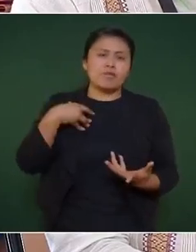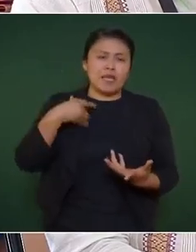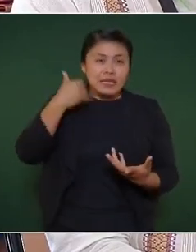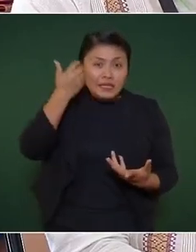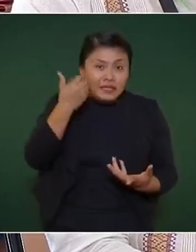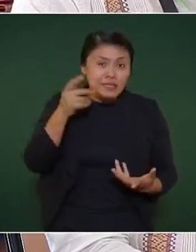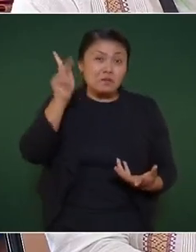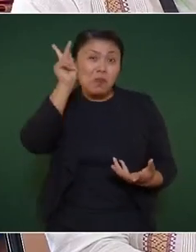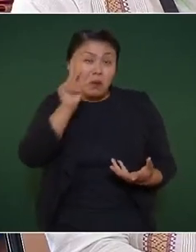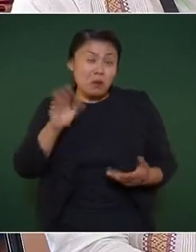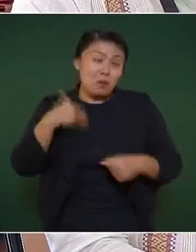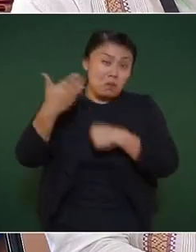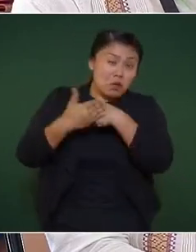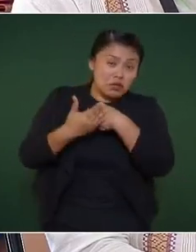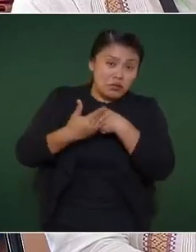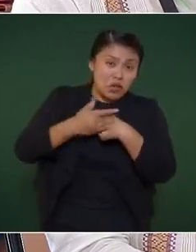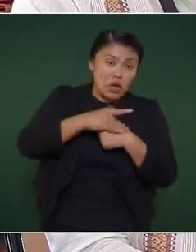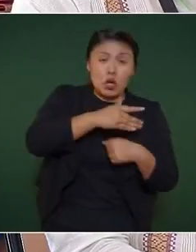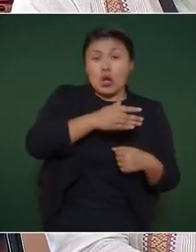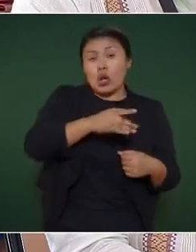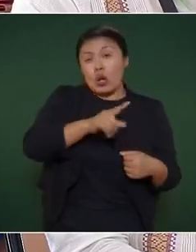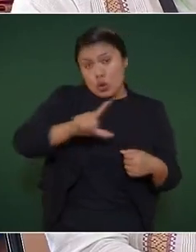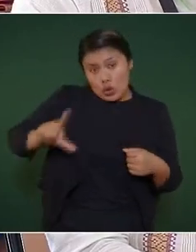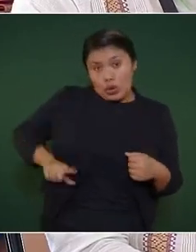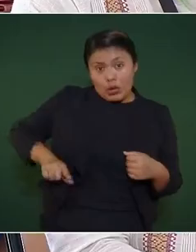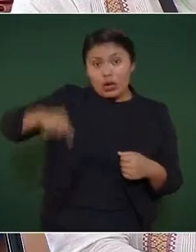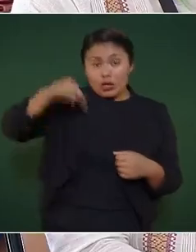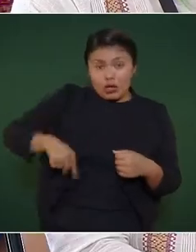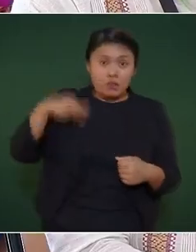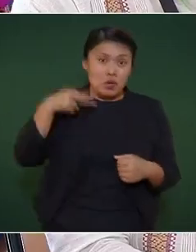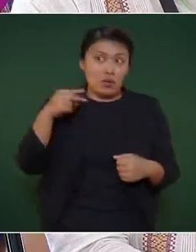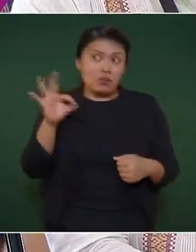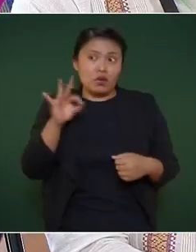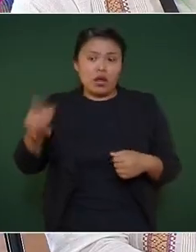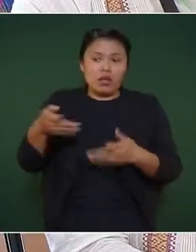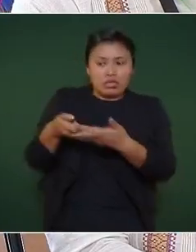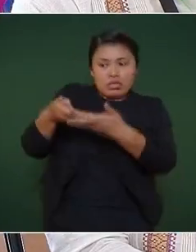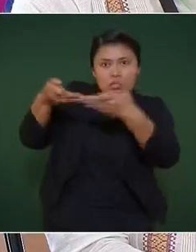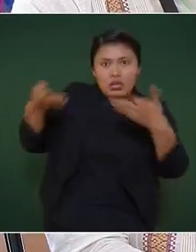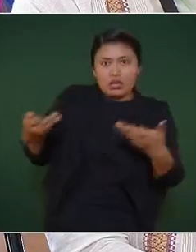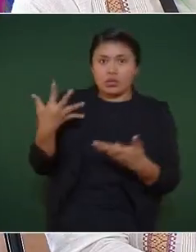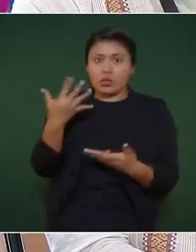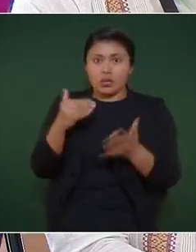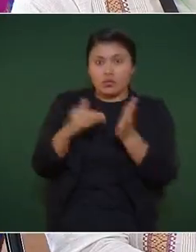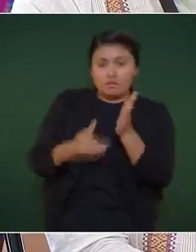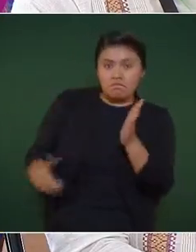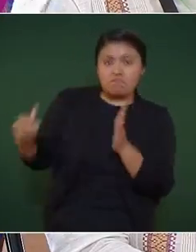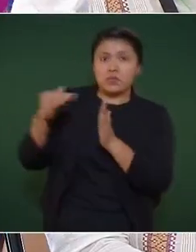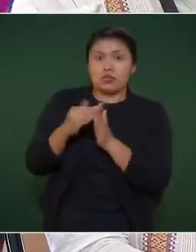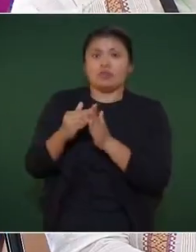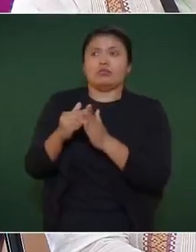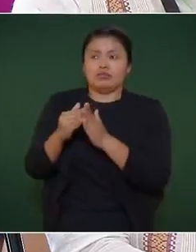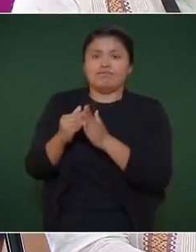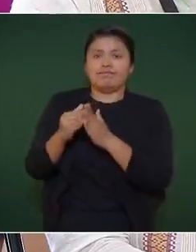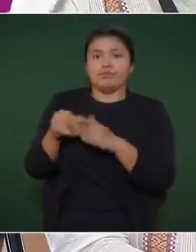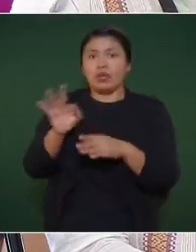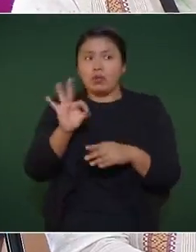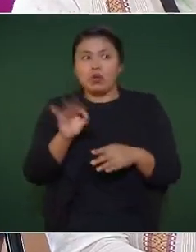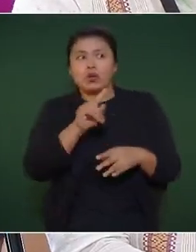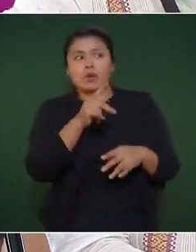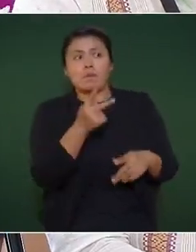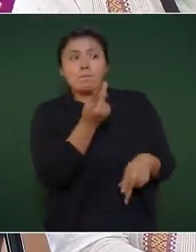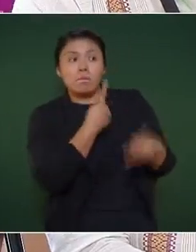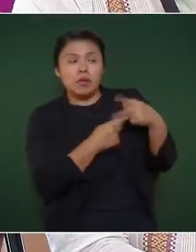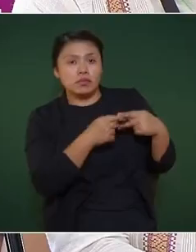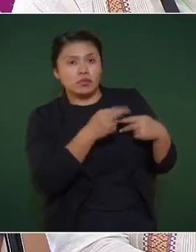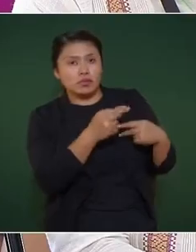pues pueda tener por ahí un terreno de más de 50 millones de pesos o que lo pudo haber adquirido a través de prestanombres. Solo saber qué